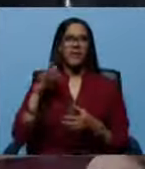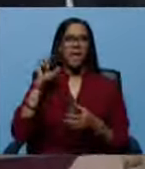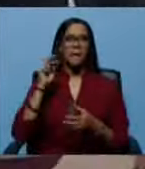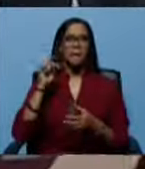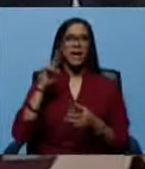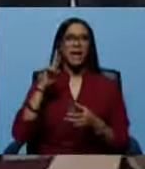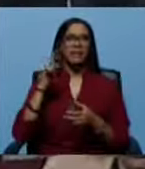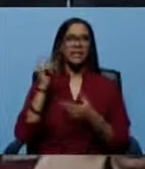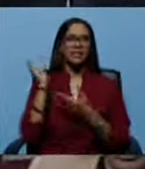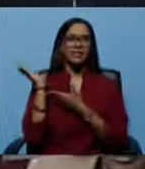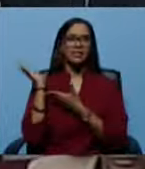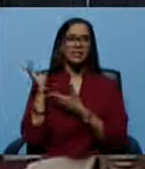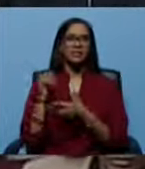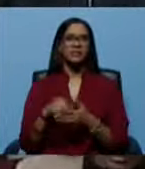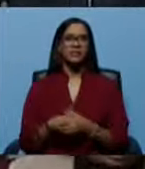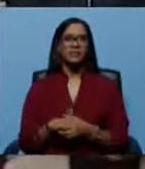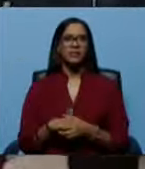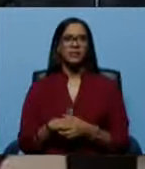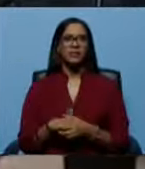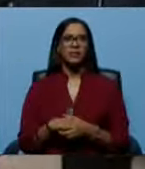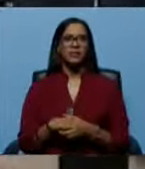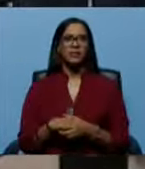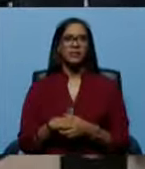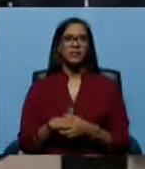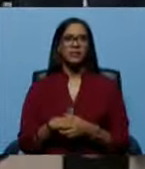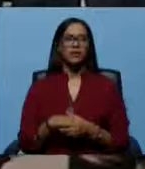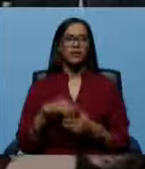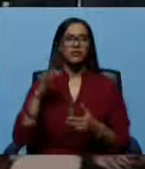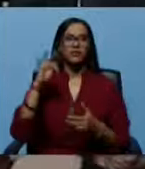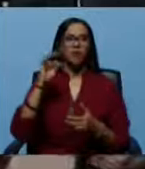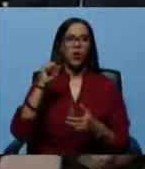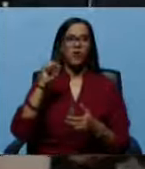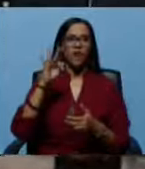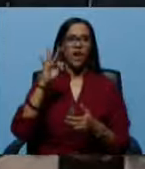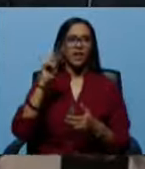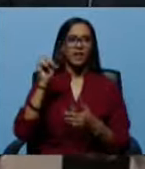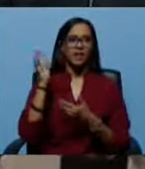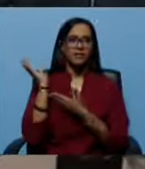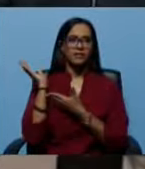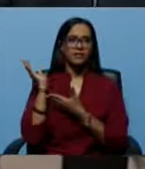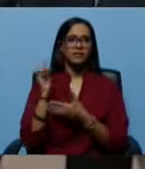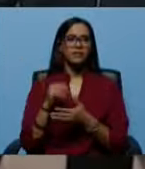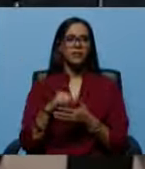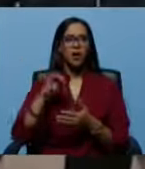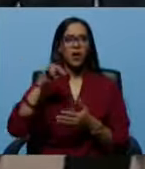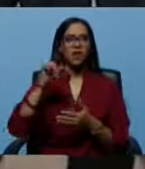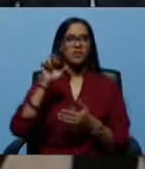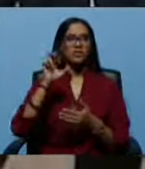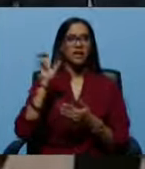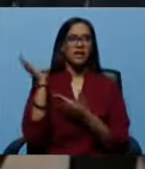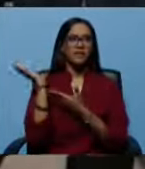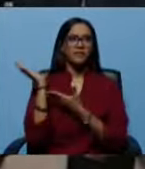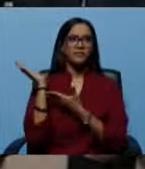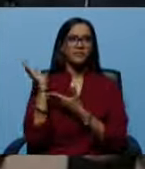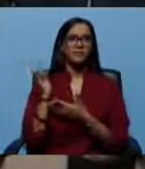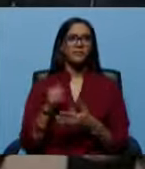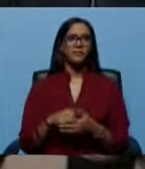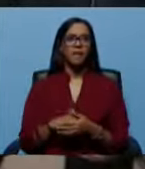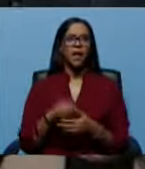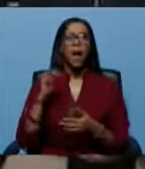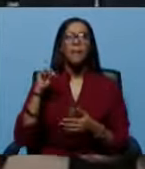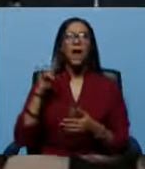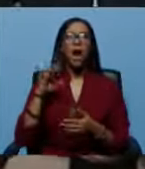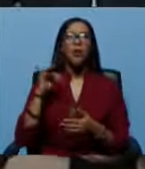Cordero. ¡Presente! Sor Fanny Alfonso Salazar. ¡Presente! José Miguel Núñez. ¡Presente!